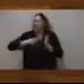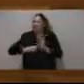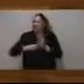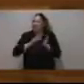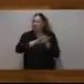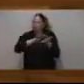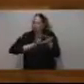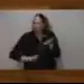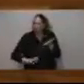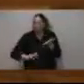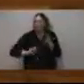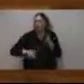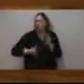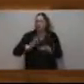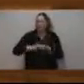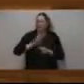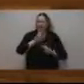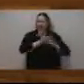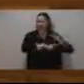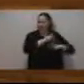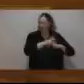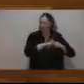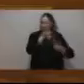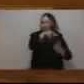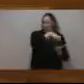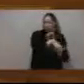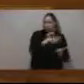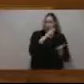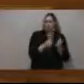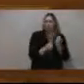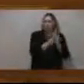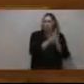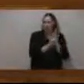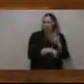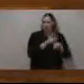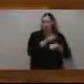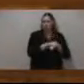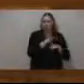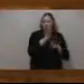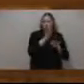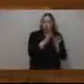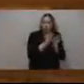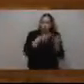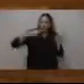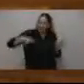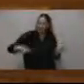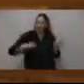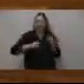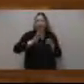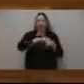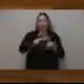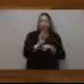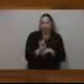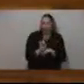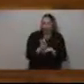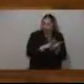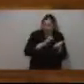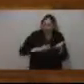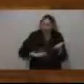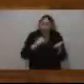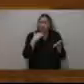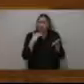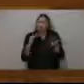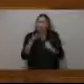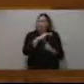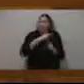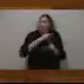opusiese a que se construyese la reglasificadora por incumplimiento de la legalidad por razón de la distancia. En definitiva, ¿hubo algún informe medioambiental